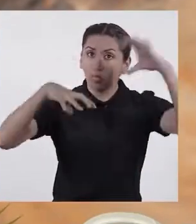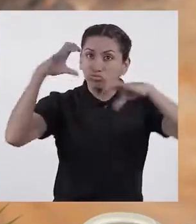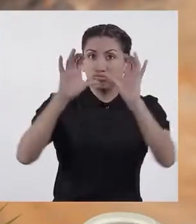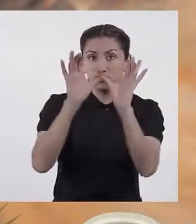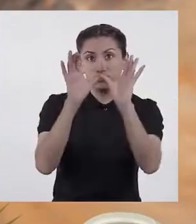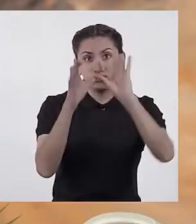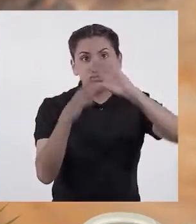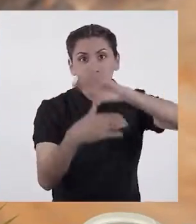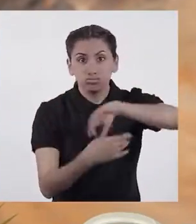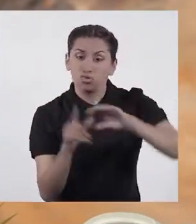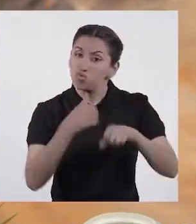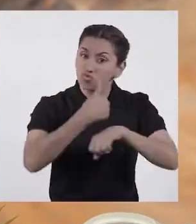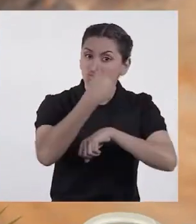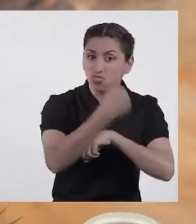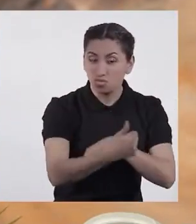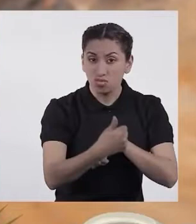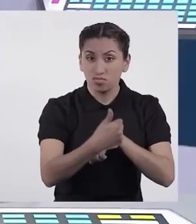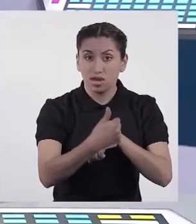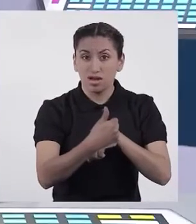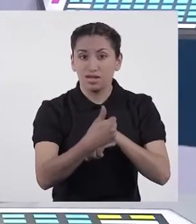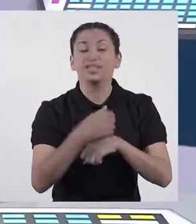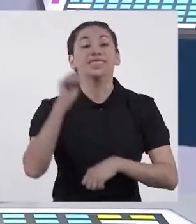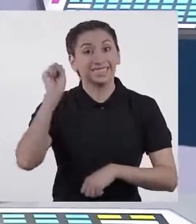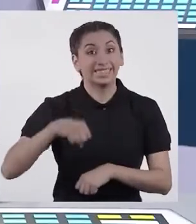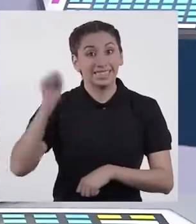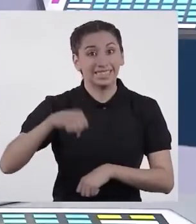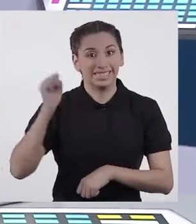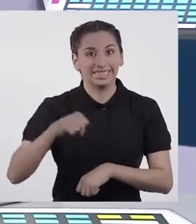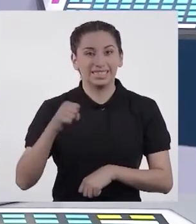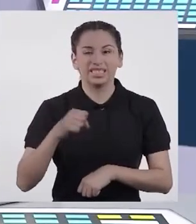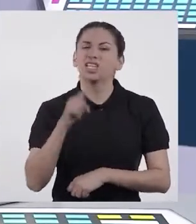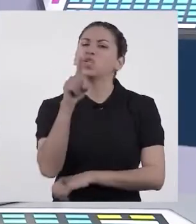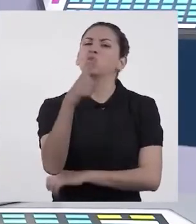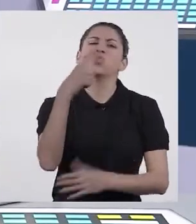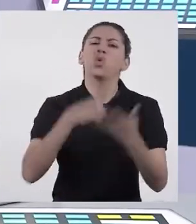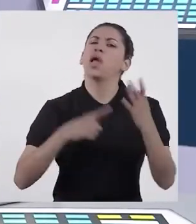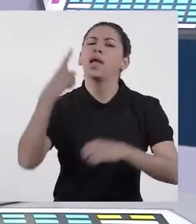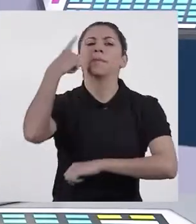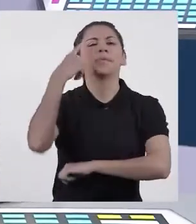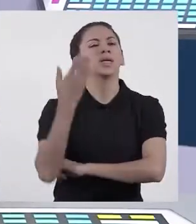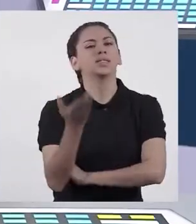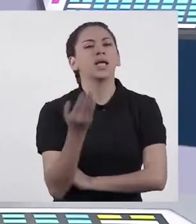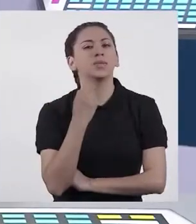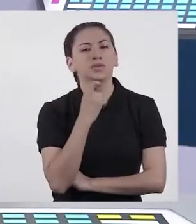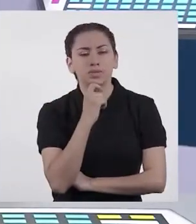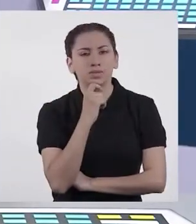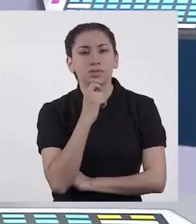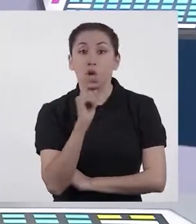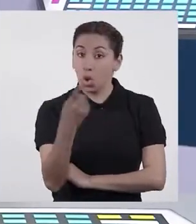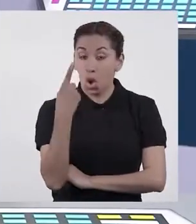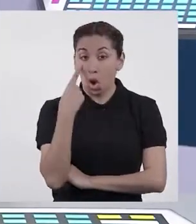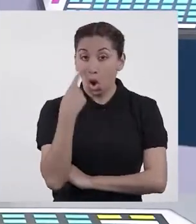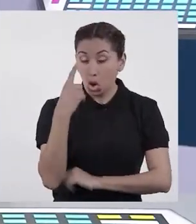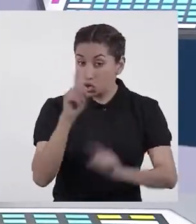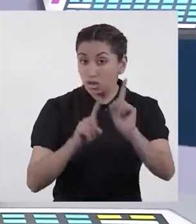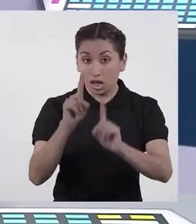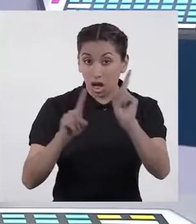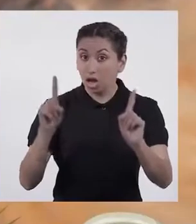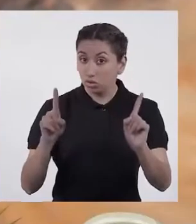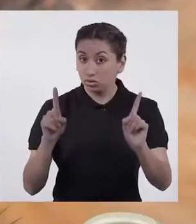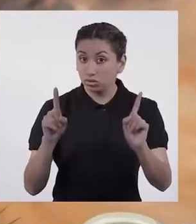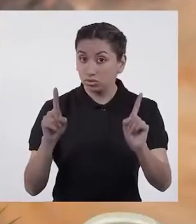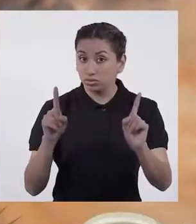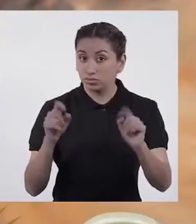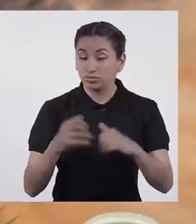el fenómenos climáticos. ¡Sí! ¿Tú qué crees, Valentín? ¿Conoces alguno?